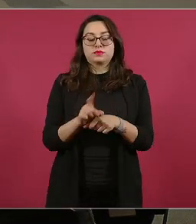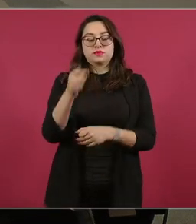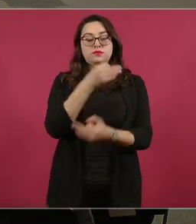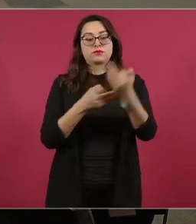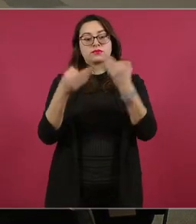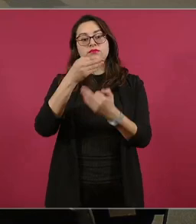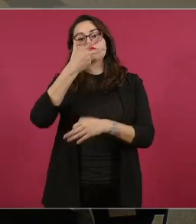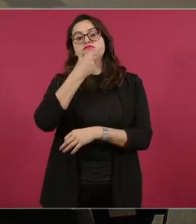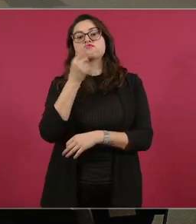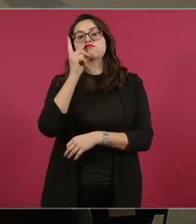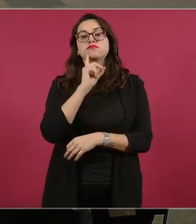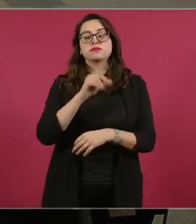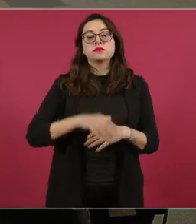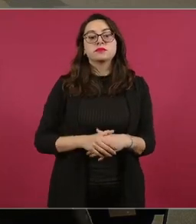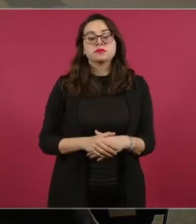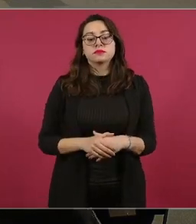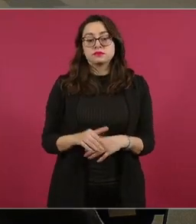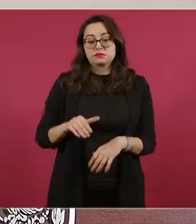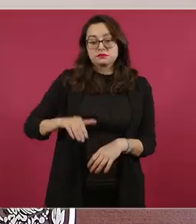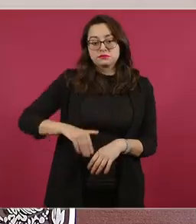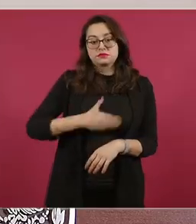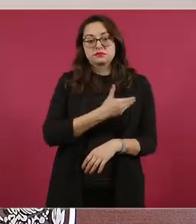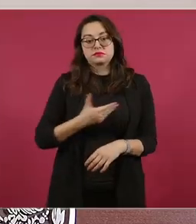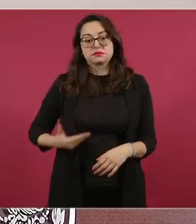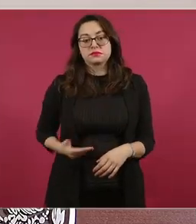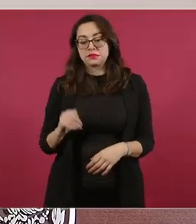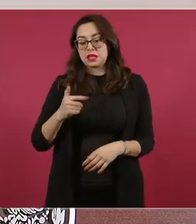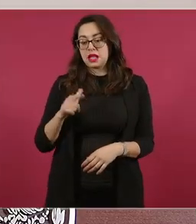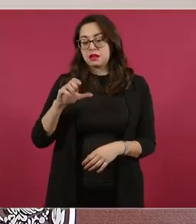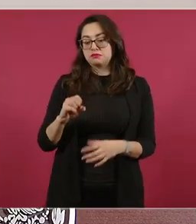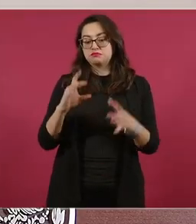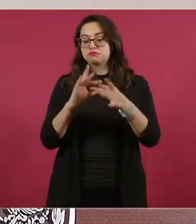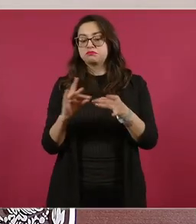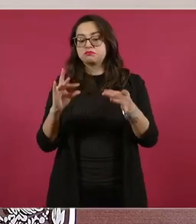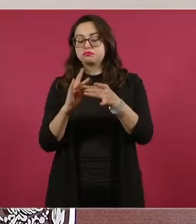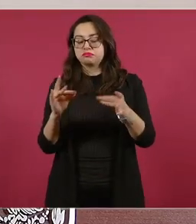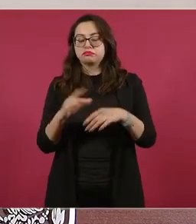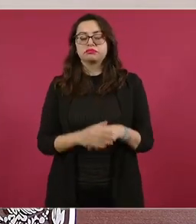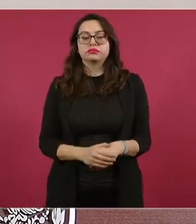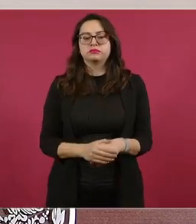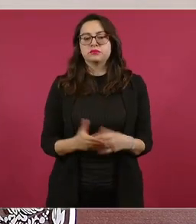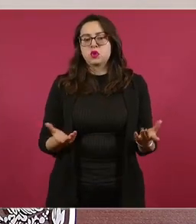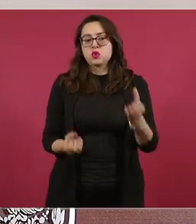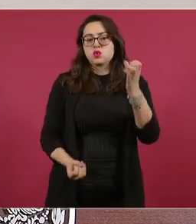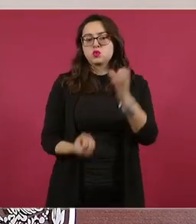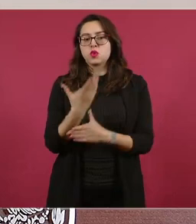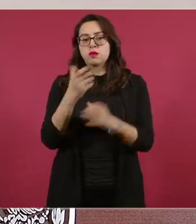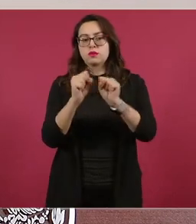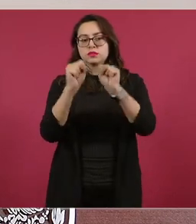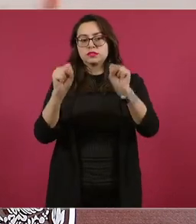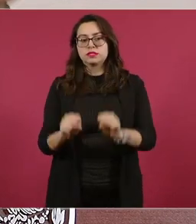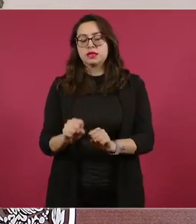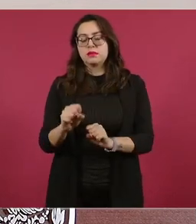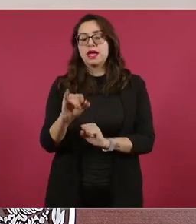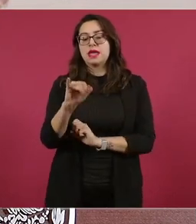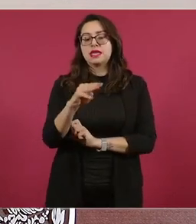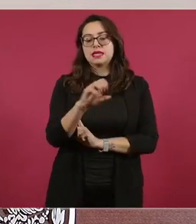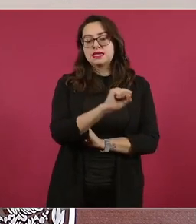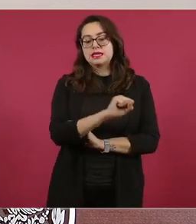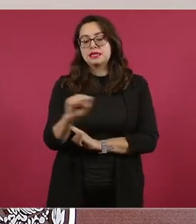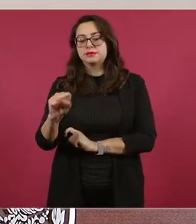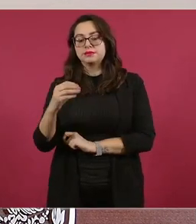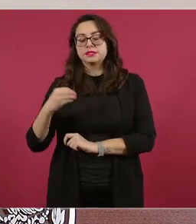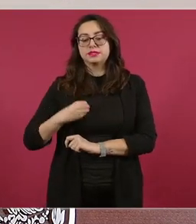Bienestar es la institución de atención médica para las personas sin seguridad social y tiene justamente esas características: es